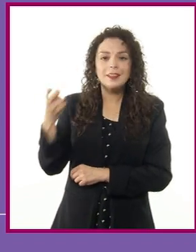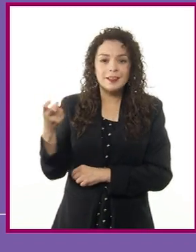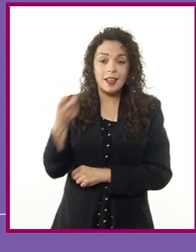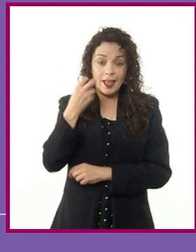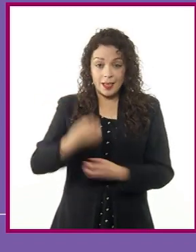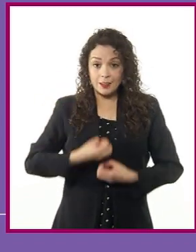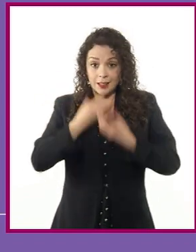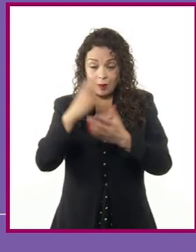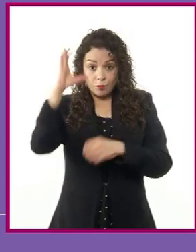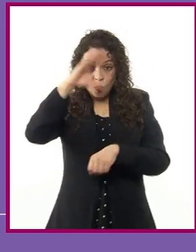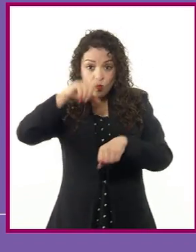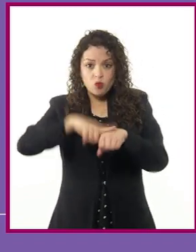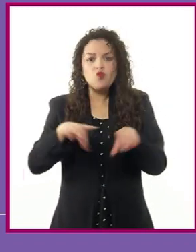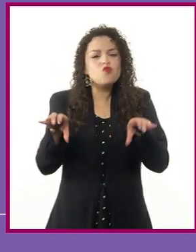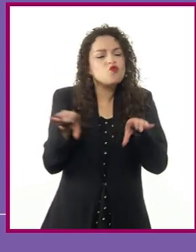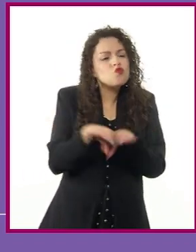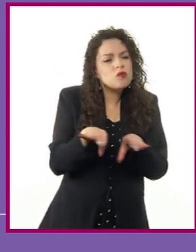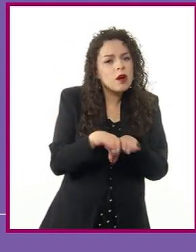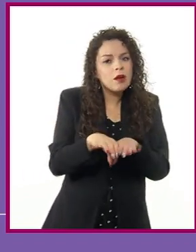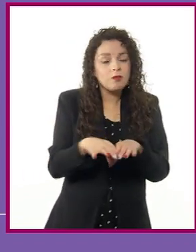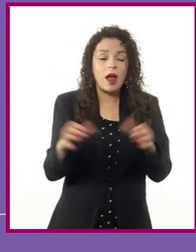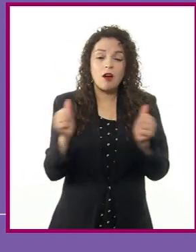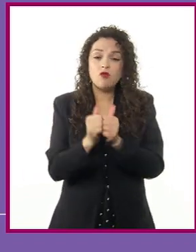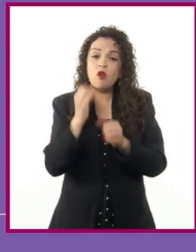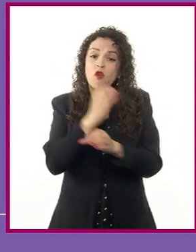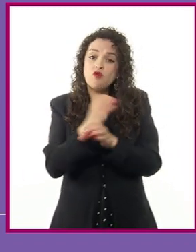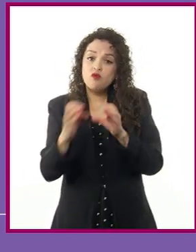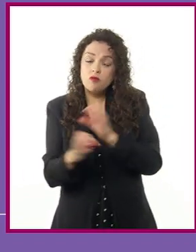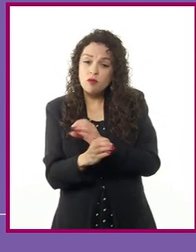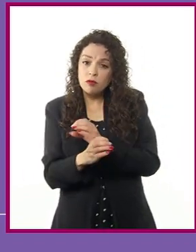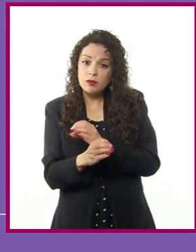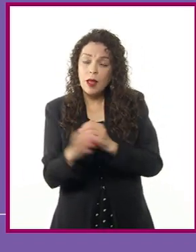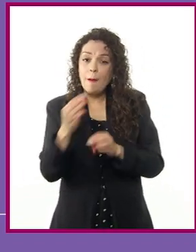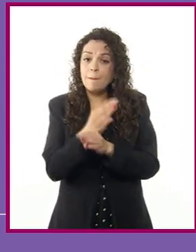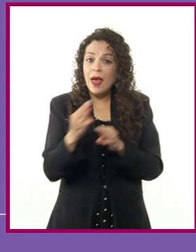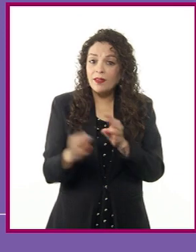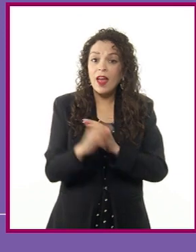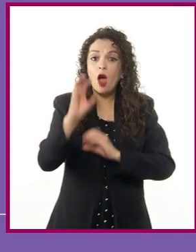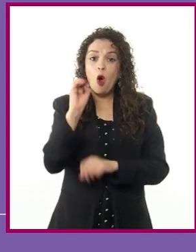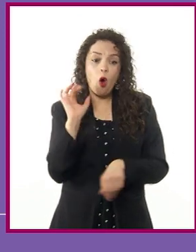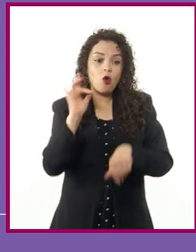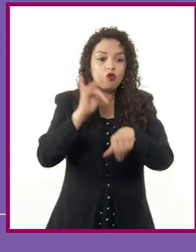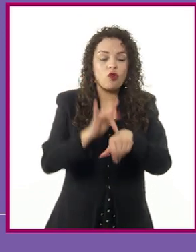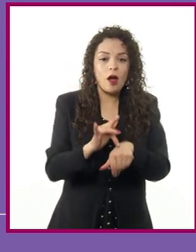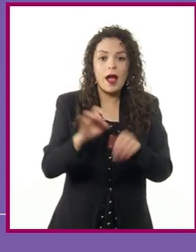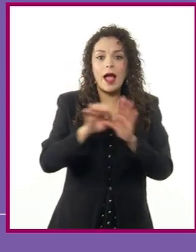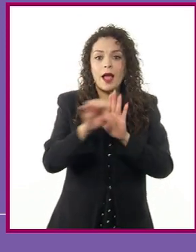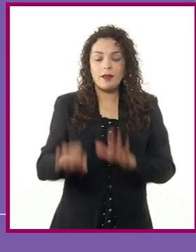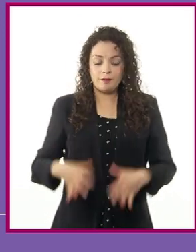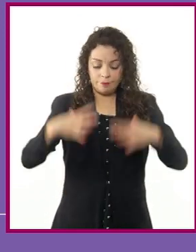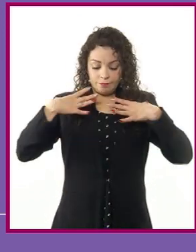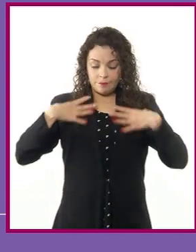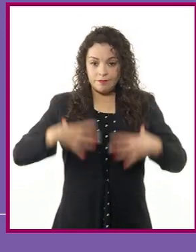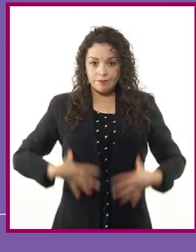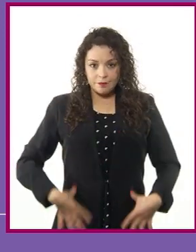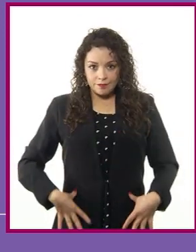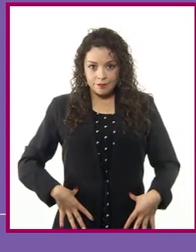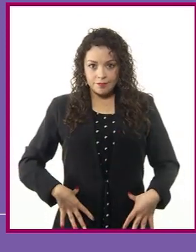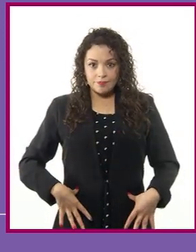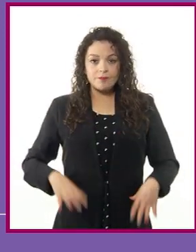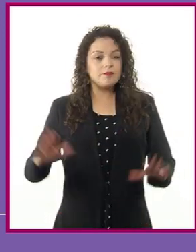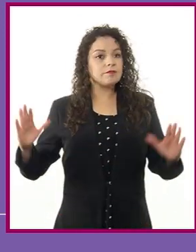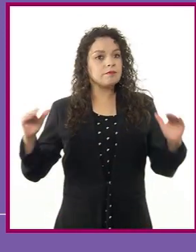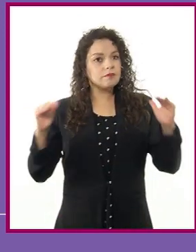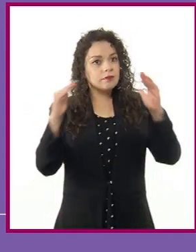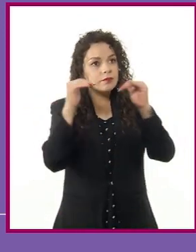pueden manifestar de forma material o tangible. Por ejemplo, el vestido, la